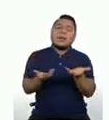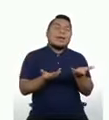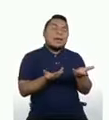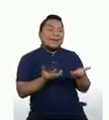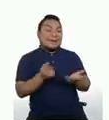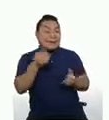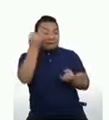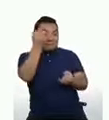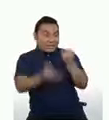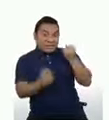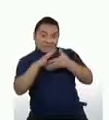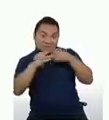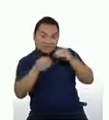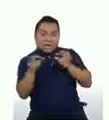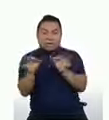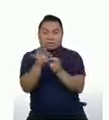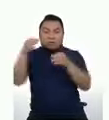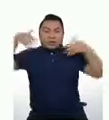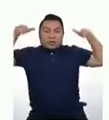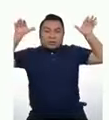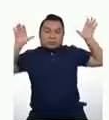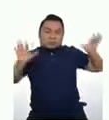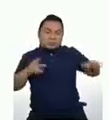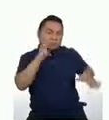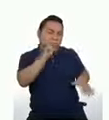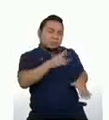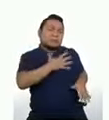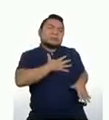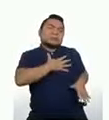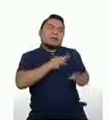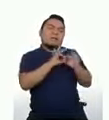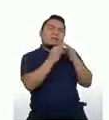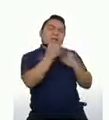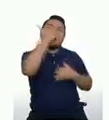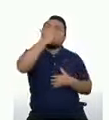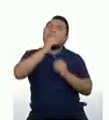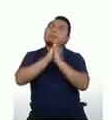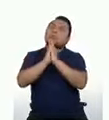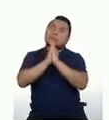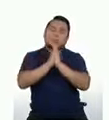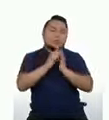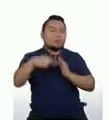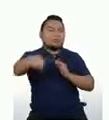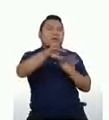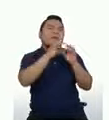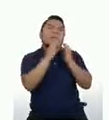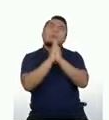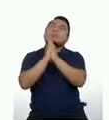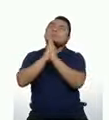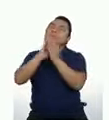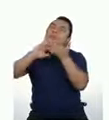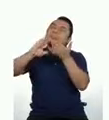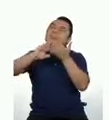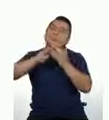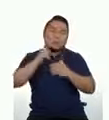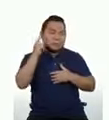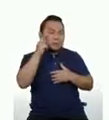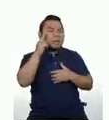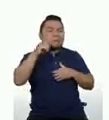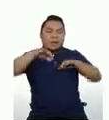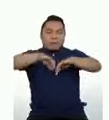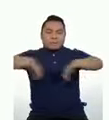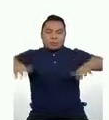El espíritu del bosque se apiada de la familia del hombre y otras familias de la selva y crea el